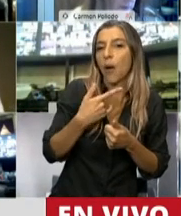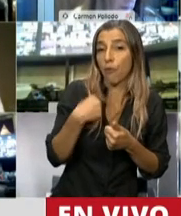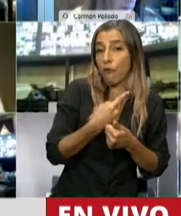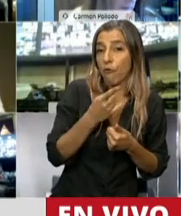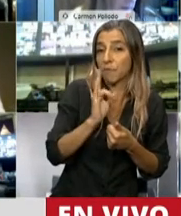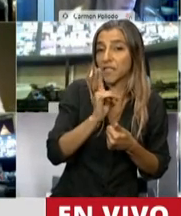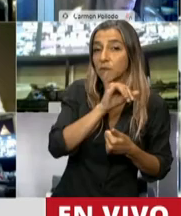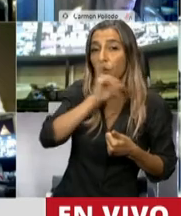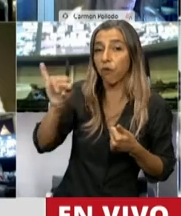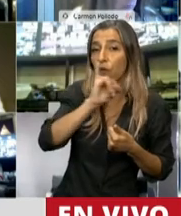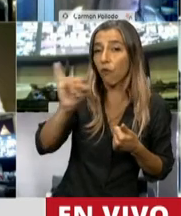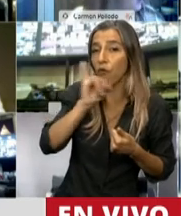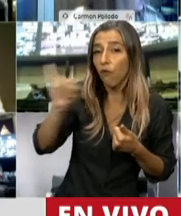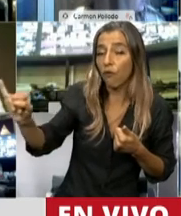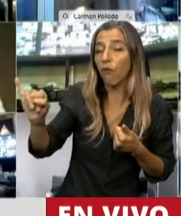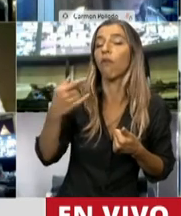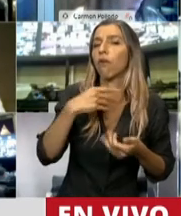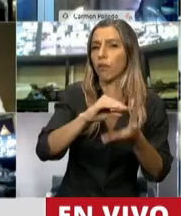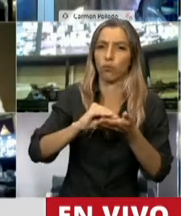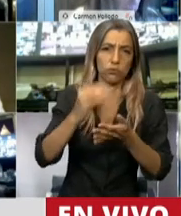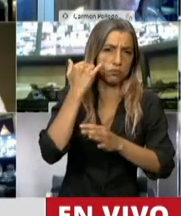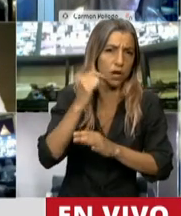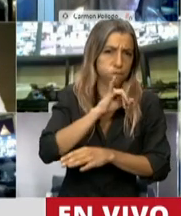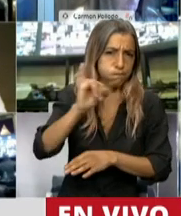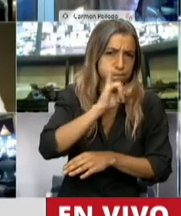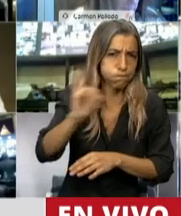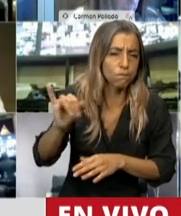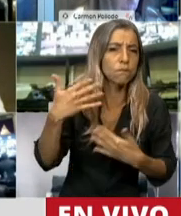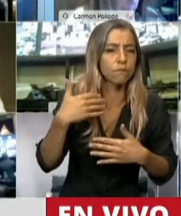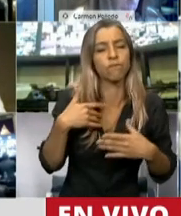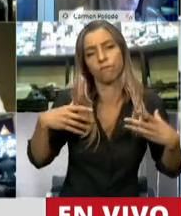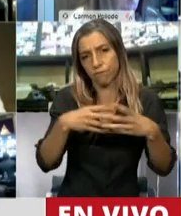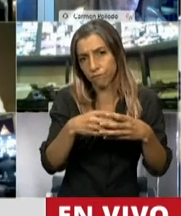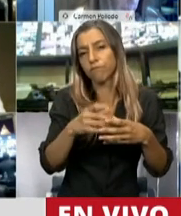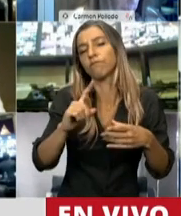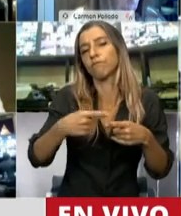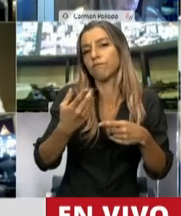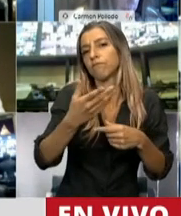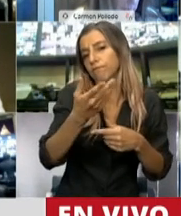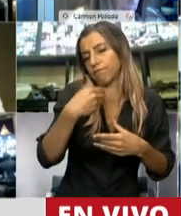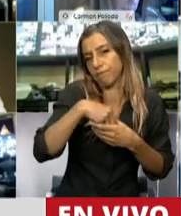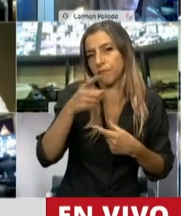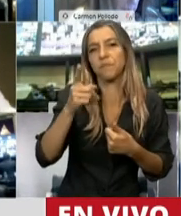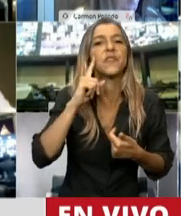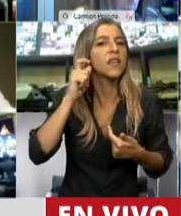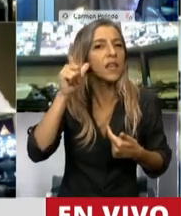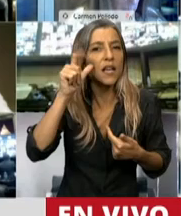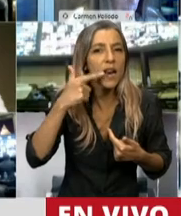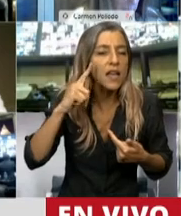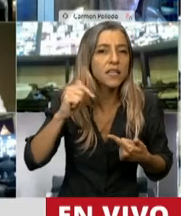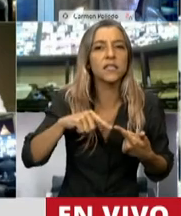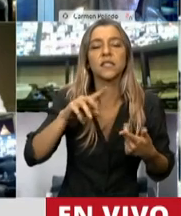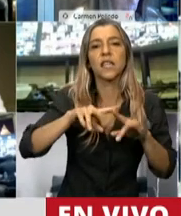algunos diputados del interbloque como el caso del diputado iglesias del diputado golfa